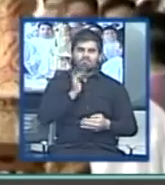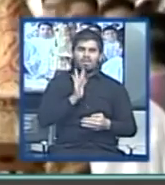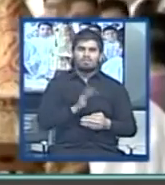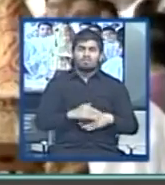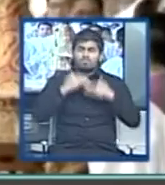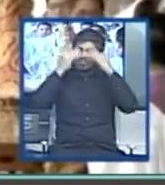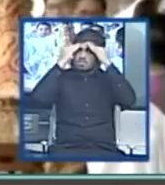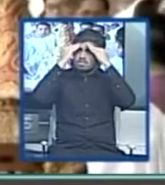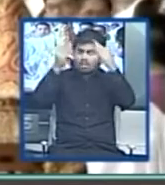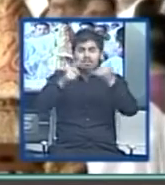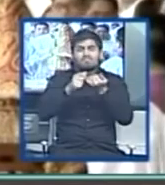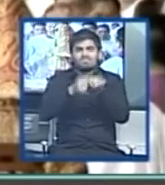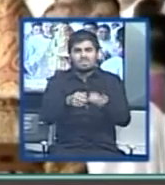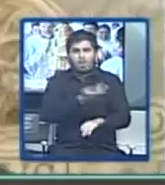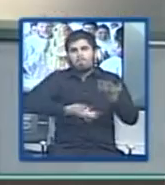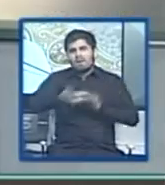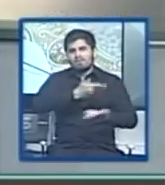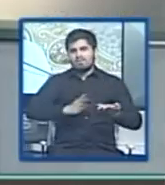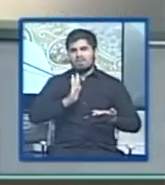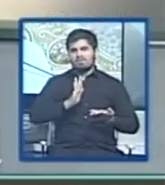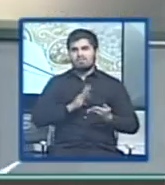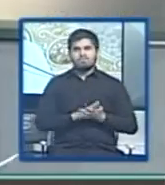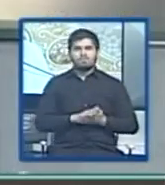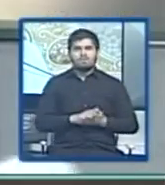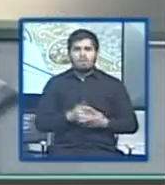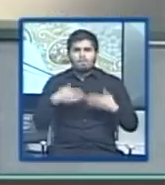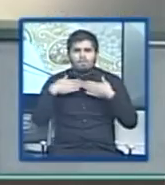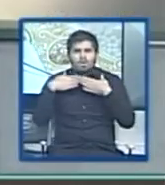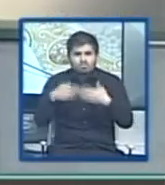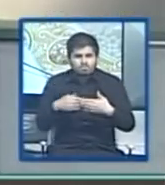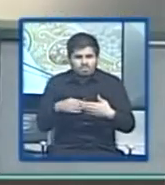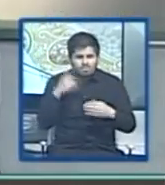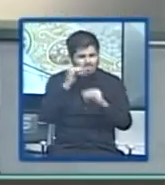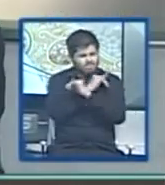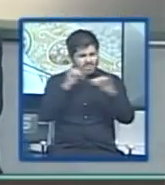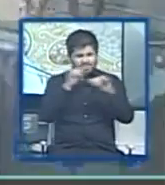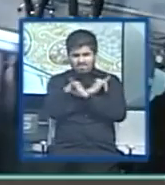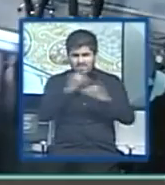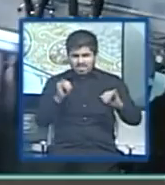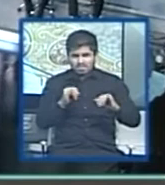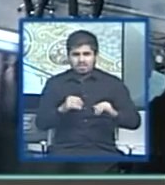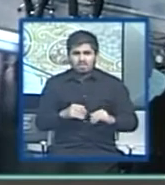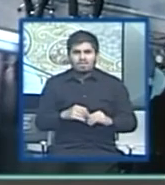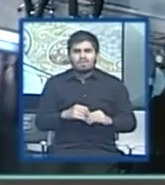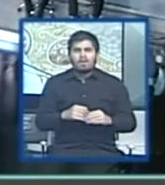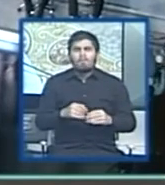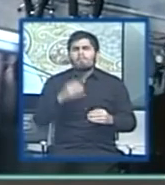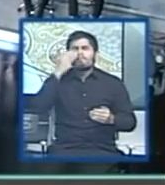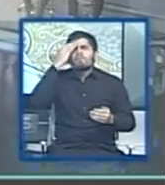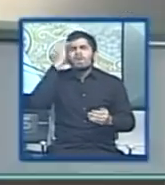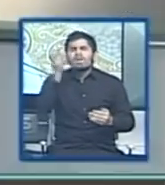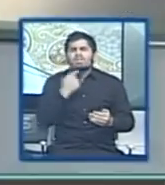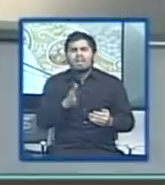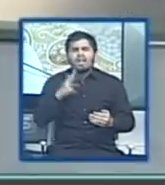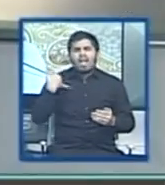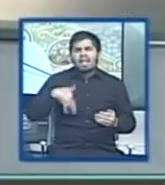bien, gracias César por compartir con nosotros. Me quedé con una consulta para terminar la entrevista, que nada tiene que ver con la formalidad. ¿Por qué se dice